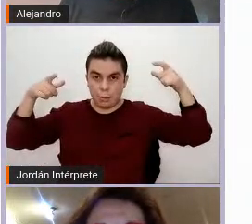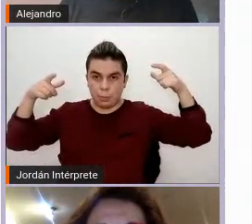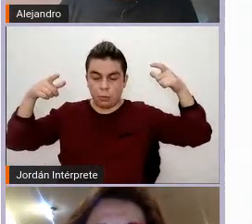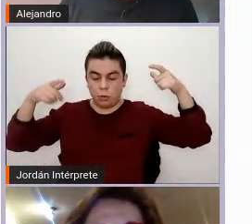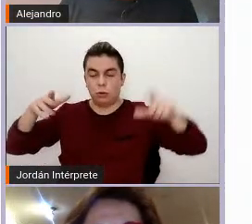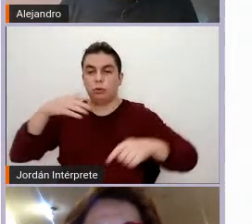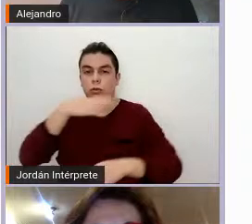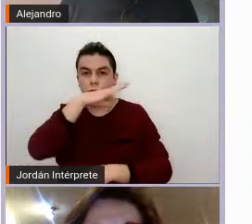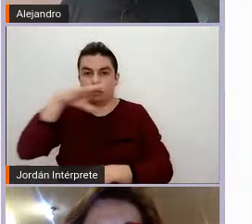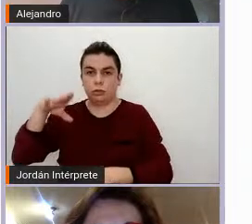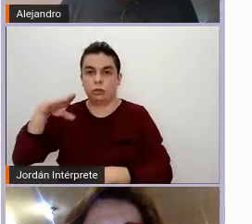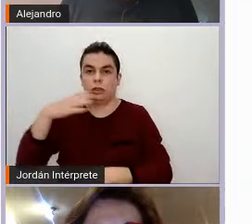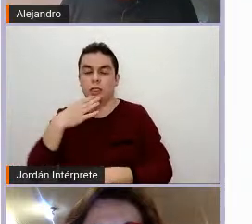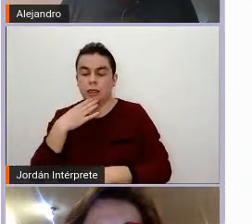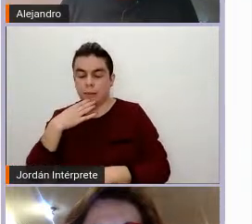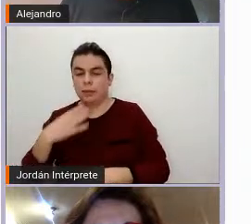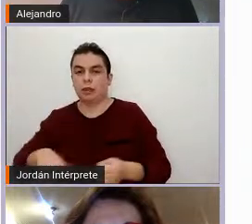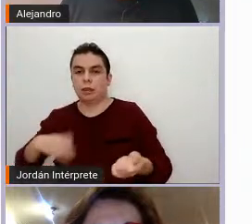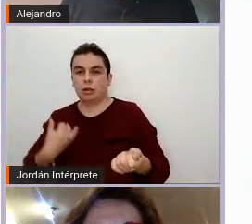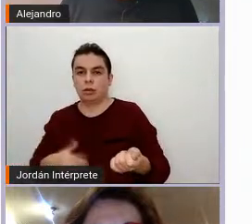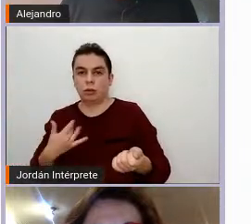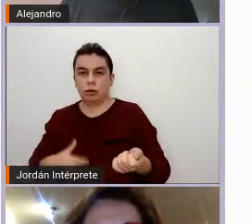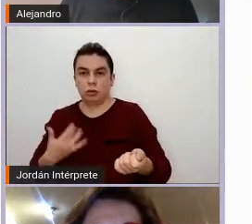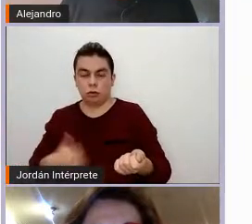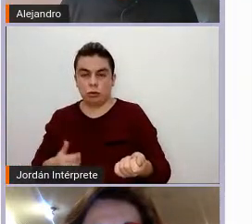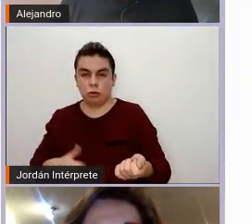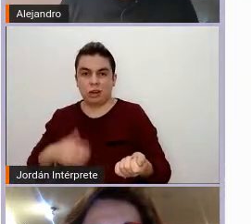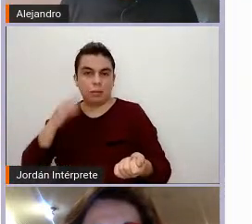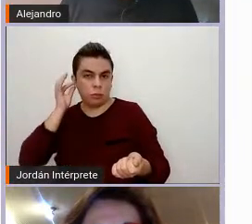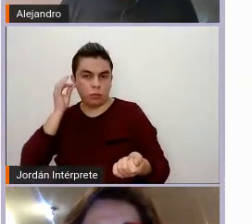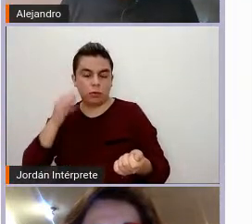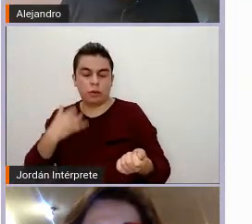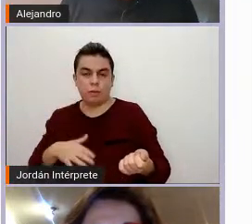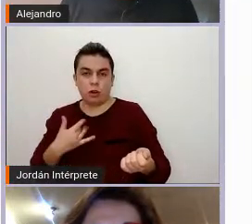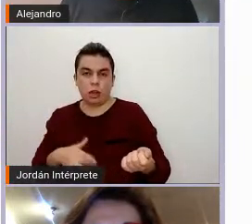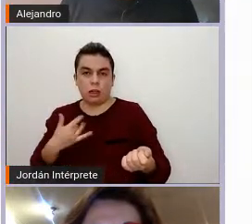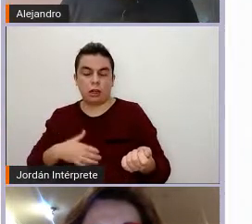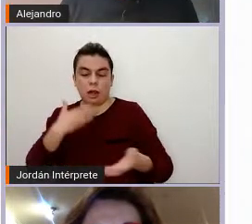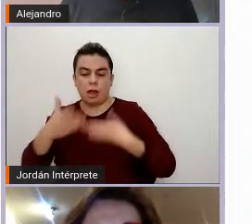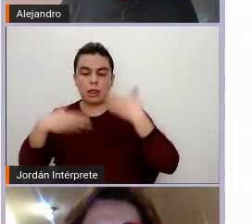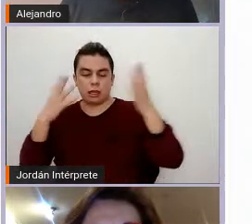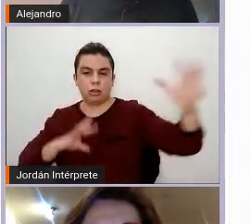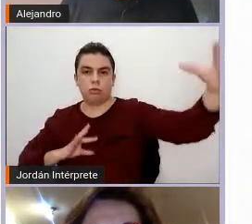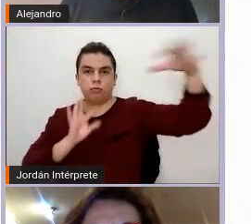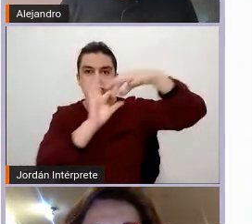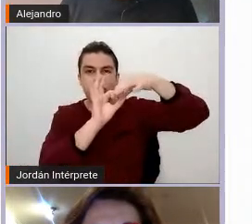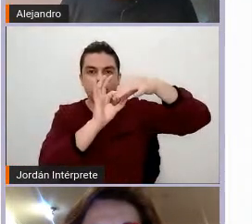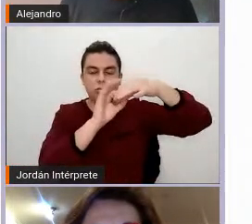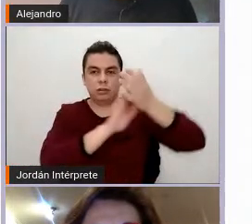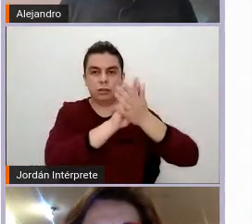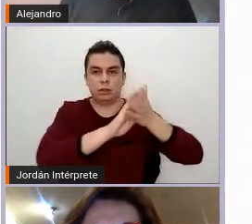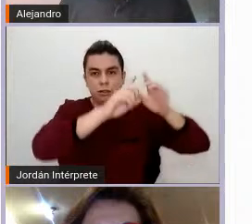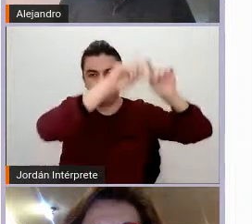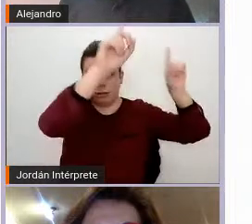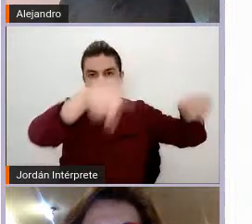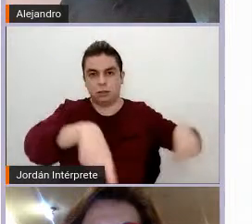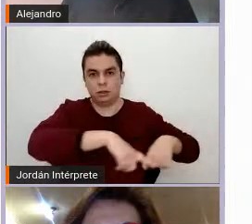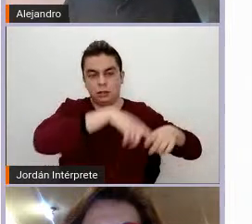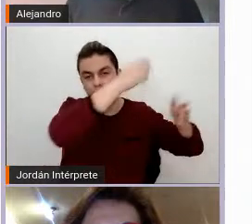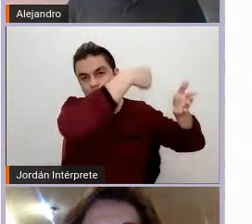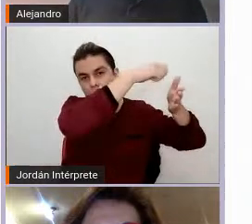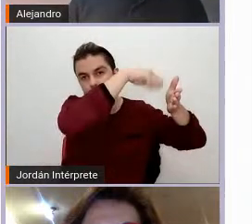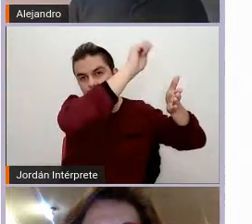tiene la figura de una corchea en la parte superior derecha, haciendo referencia a la música de tradición escrita.